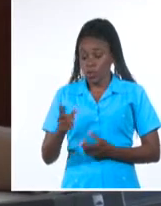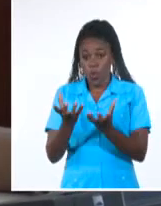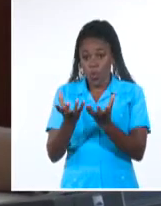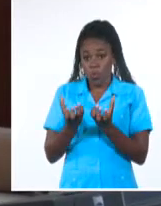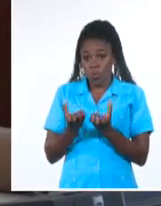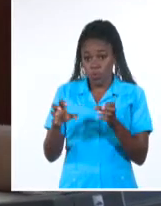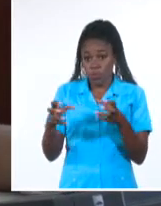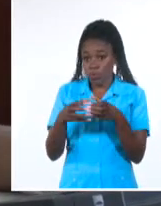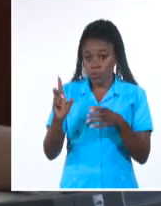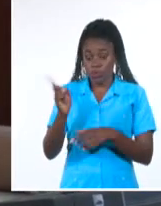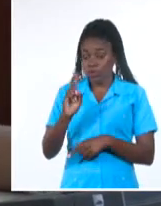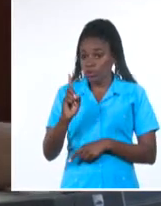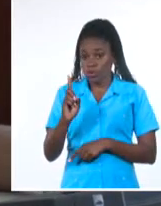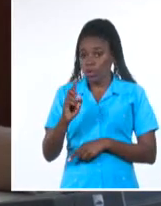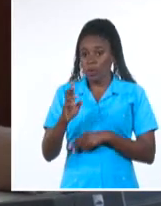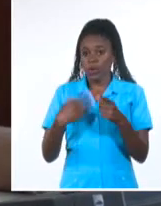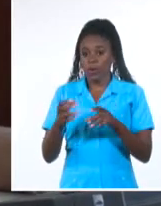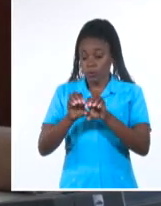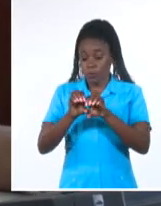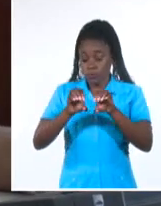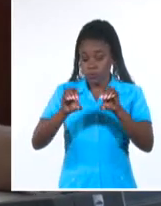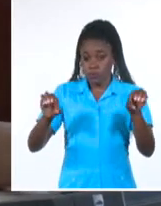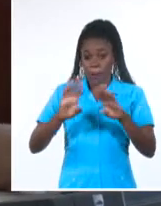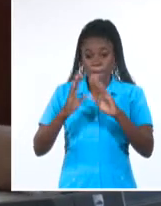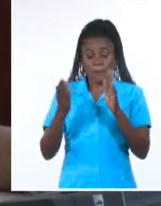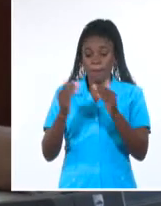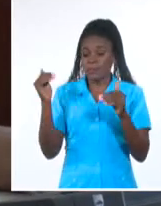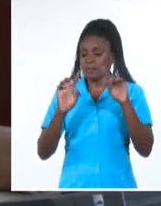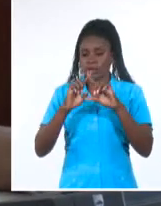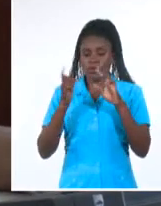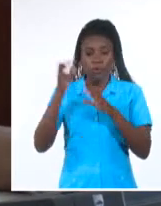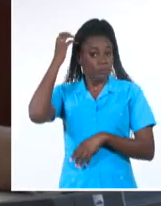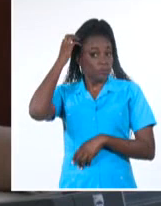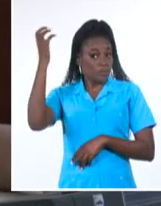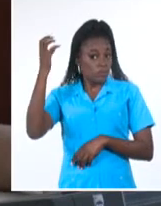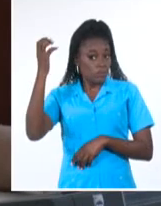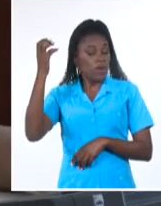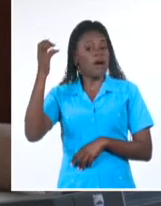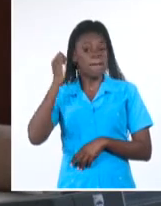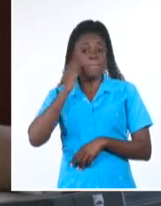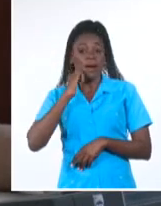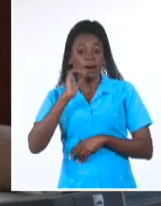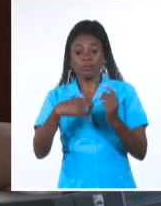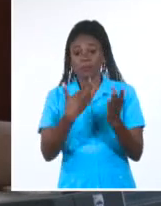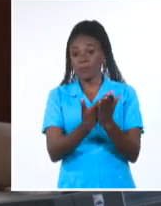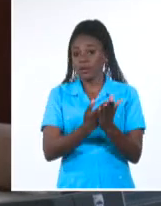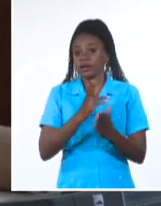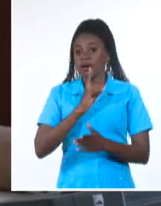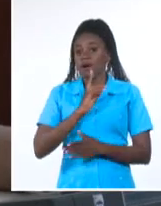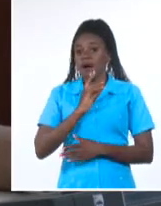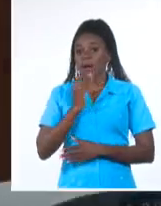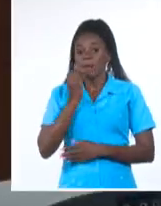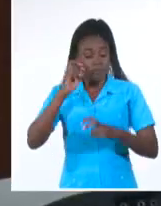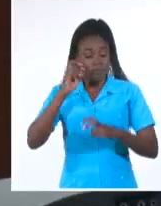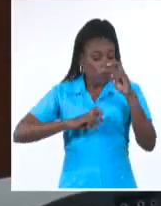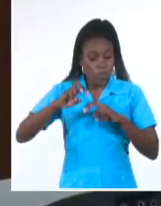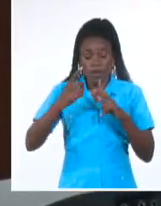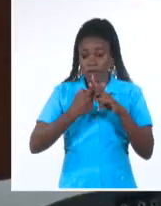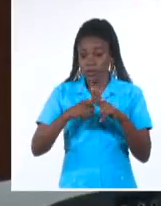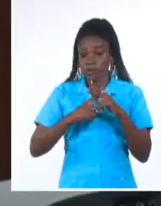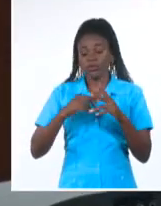recursos hidráulicos, participan todos los organismos altos consumidores para poder dar solución o buscar soluciones